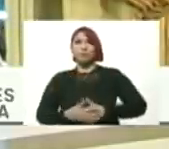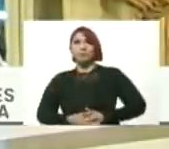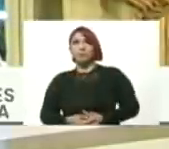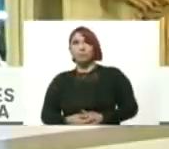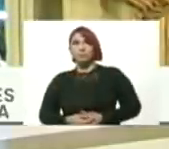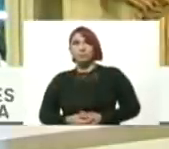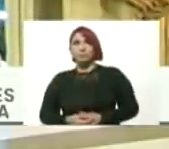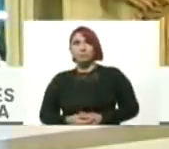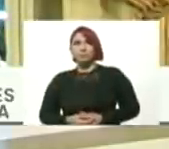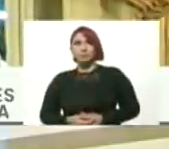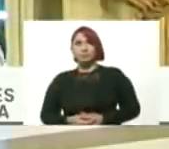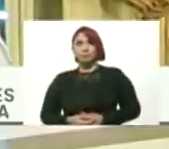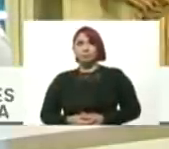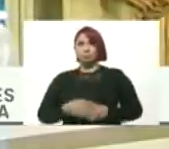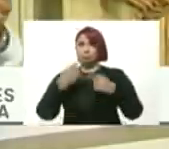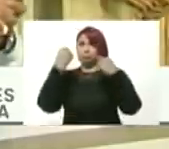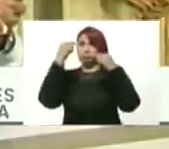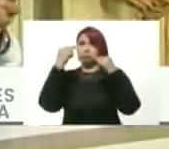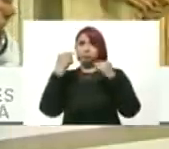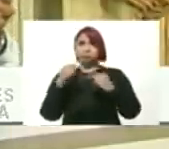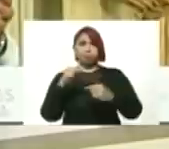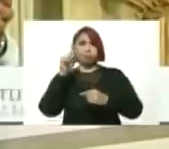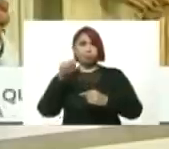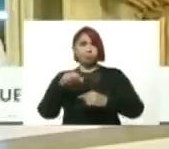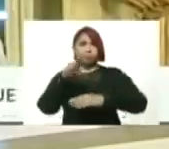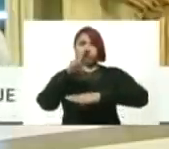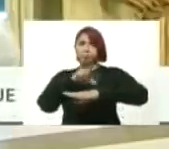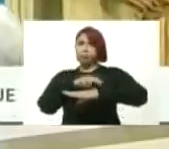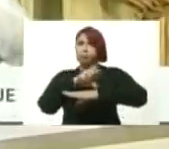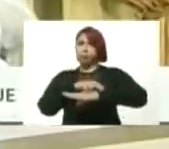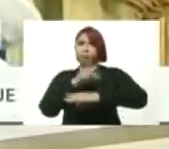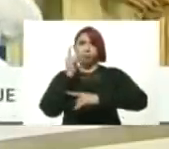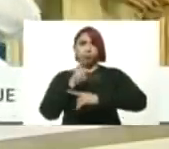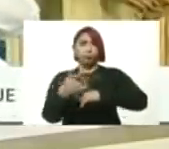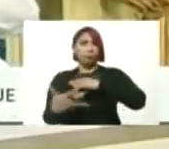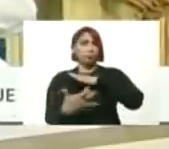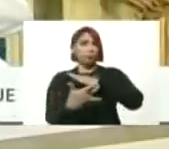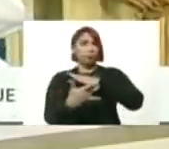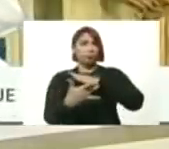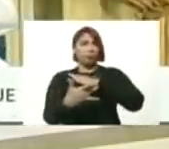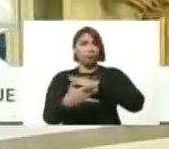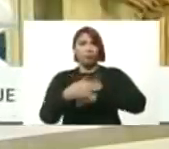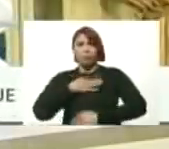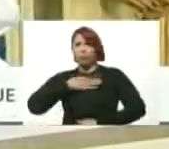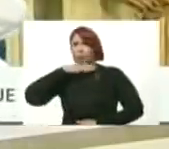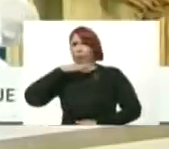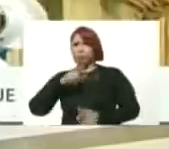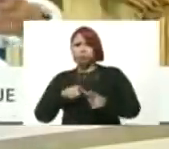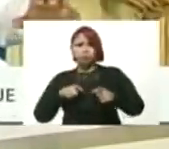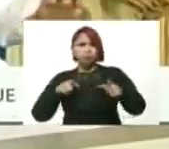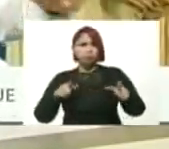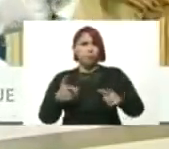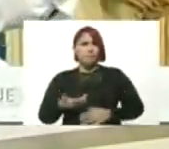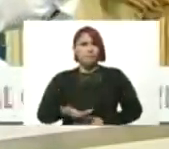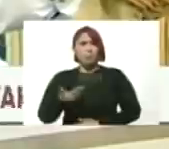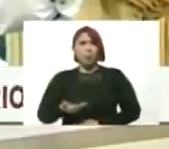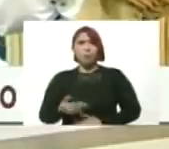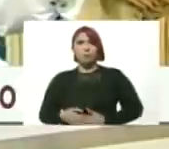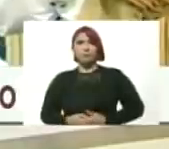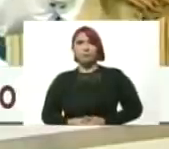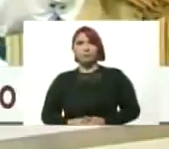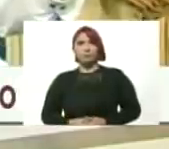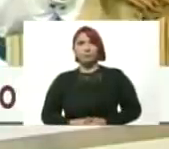la mayor escala y en la medicina la tecnología hoy cubre un espacio vital es